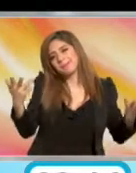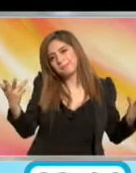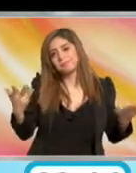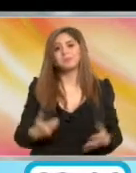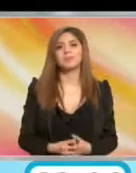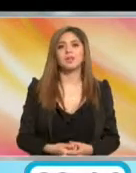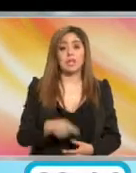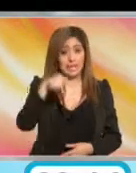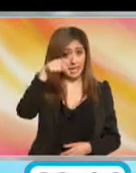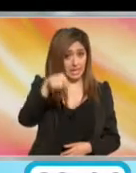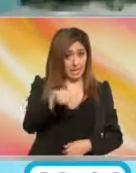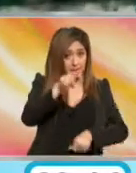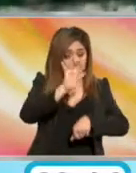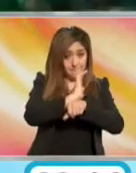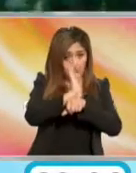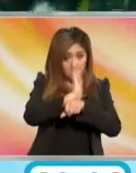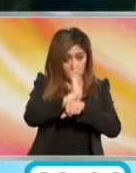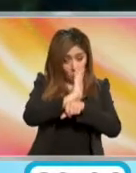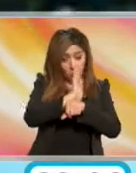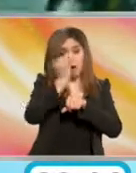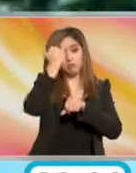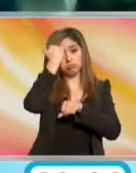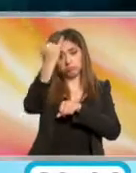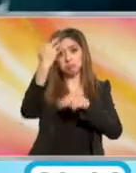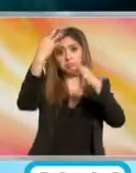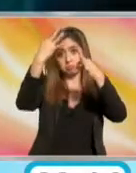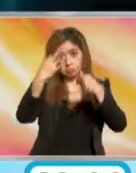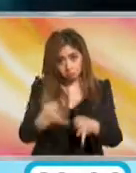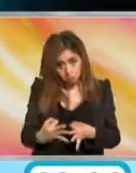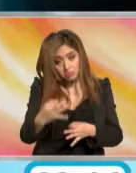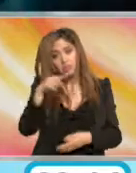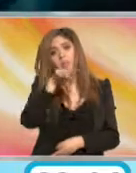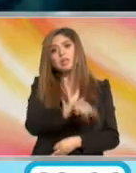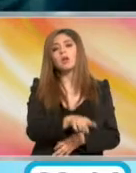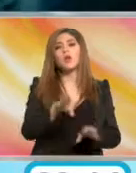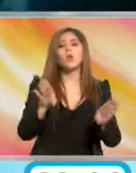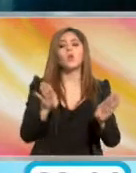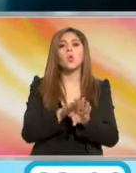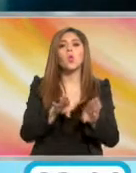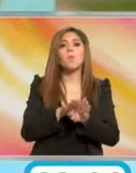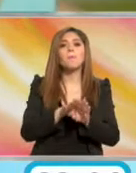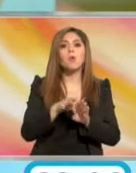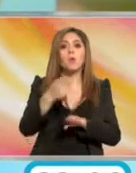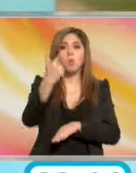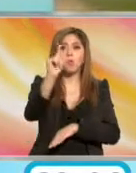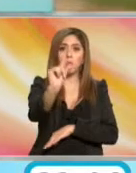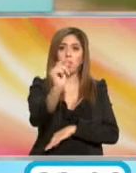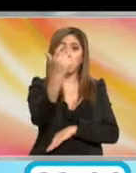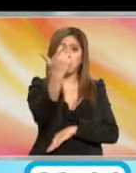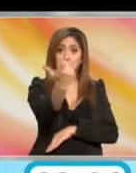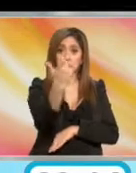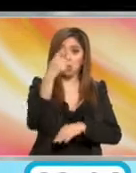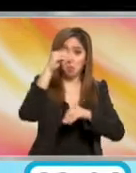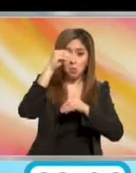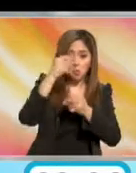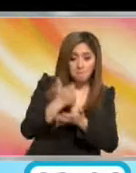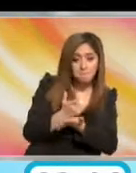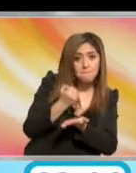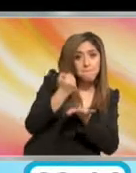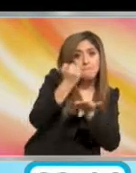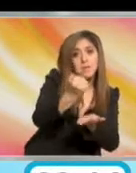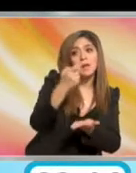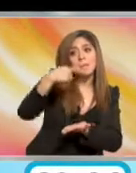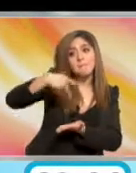¿no? Esta película es muy propositiva, es una película mucho más independiente, que se hizo con menos dinero, que requirió muchísimo